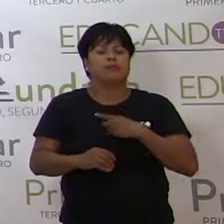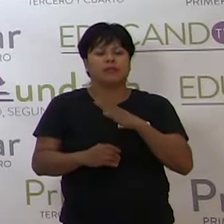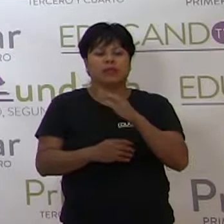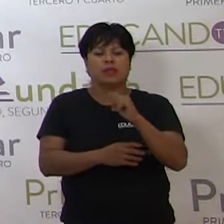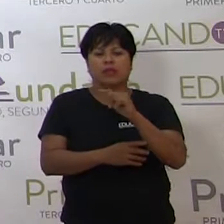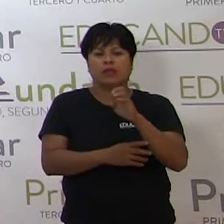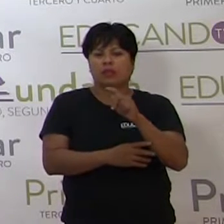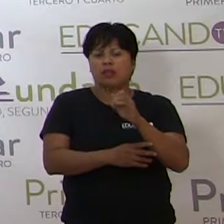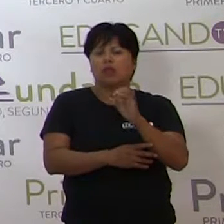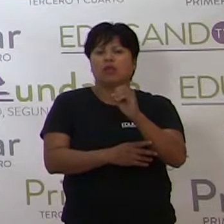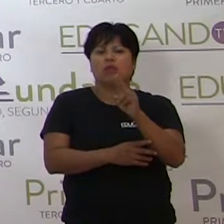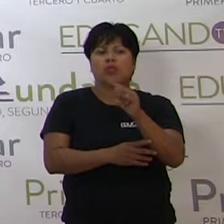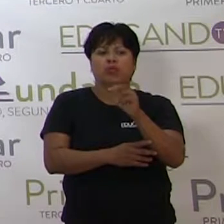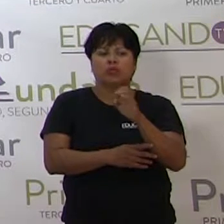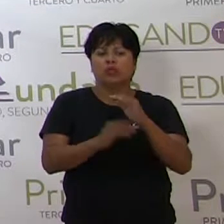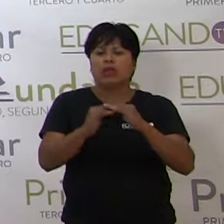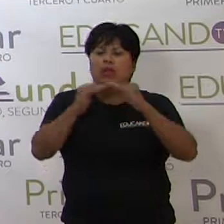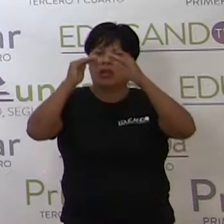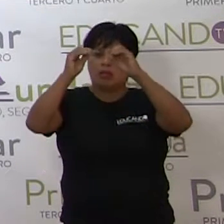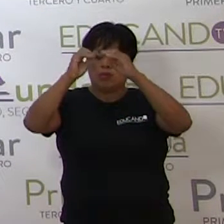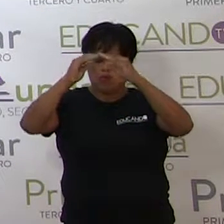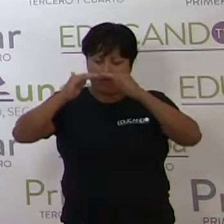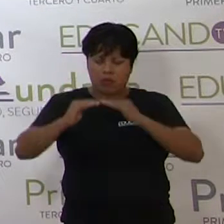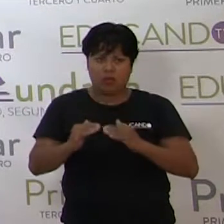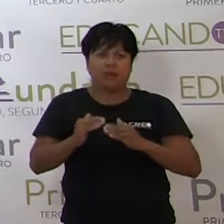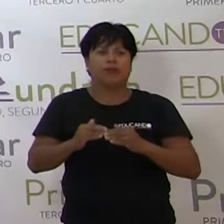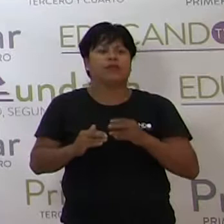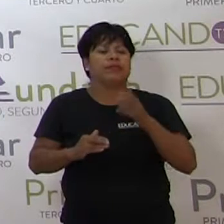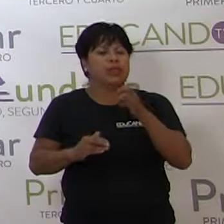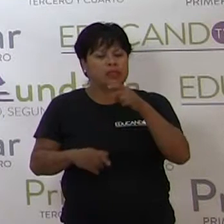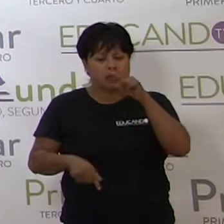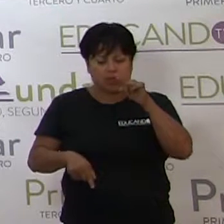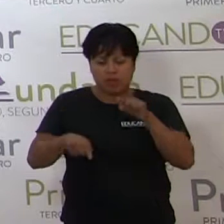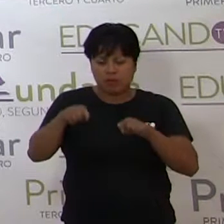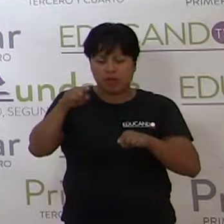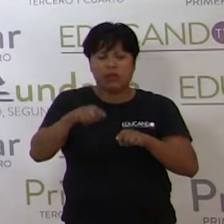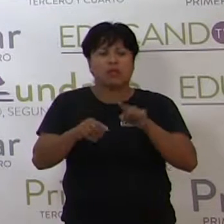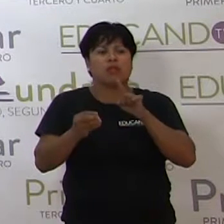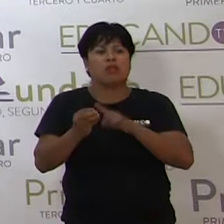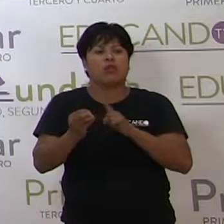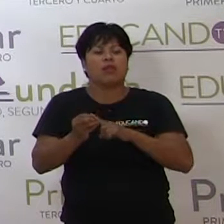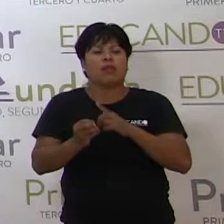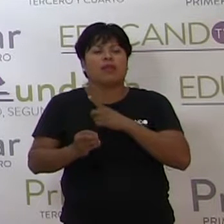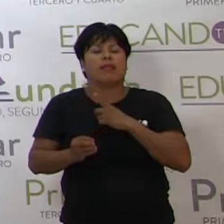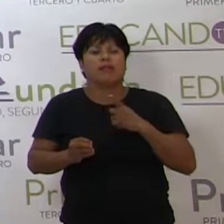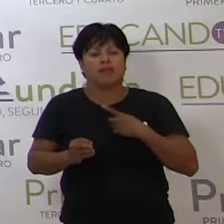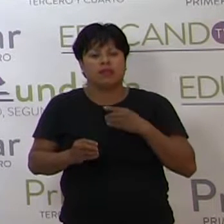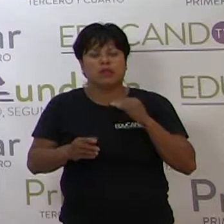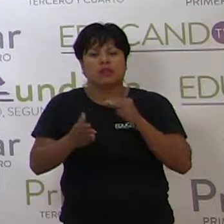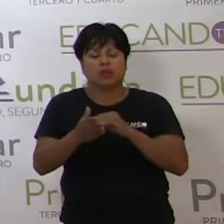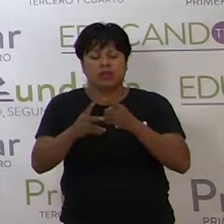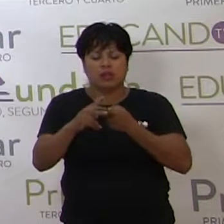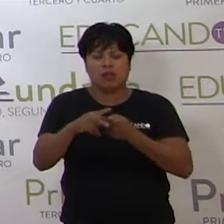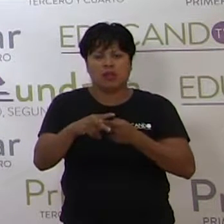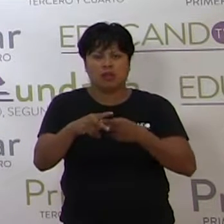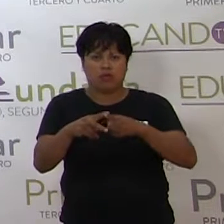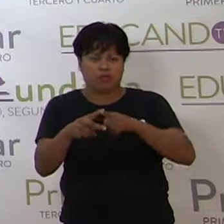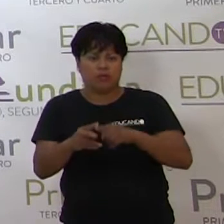cateto opuesto arriba o abajo. Es dependiendo dónde tengas el ángulo.